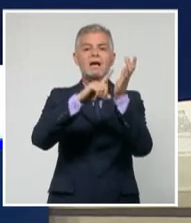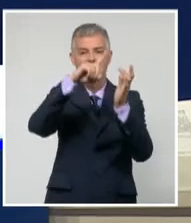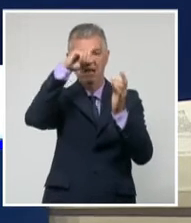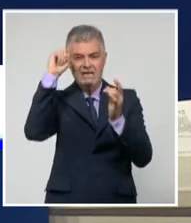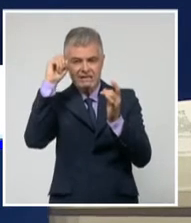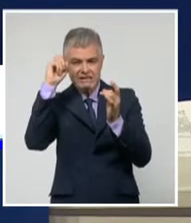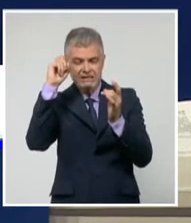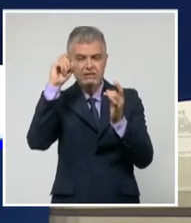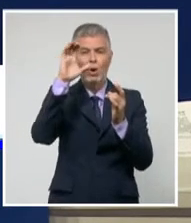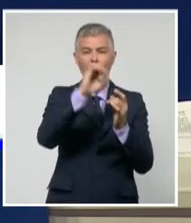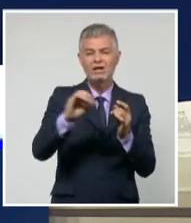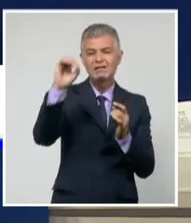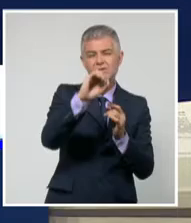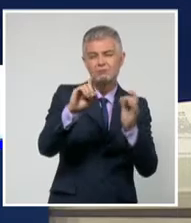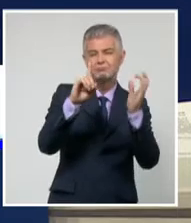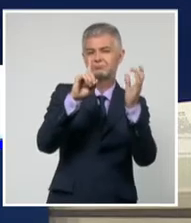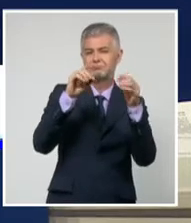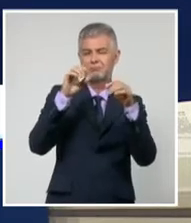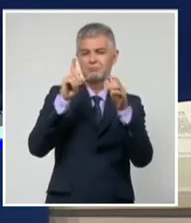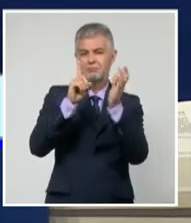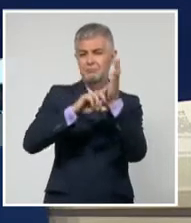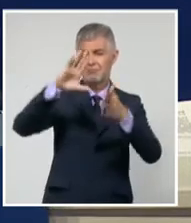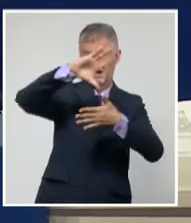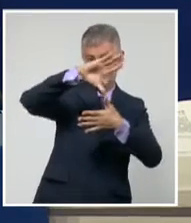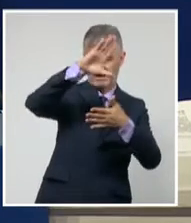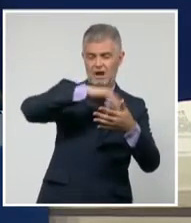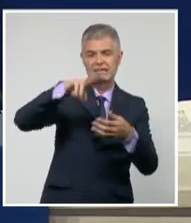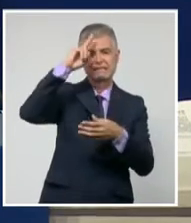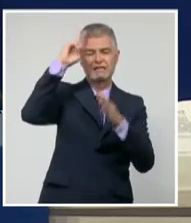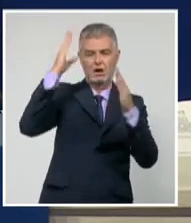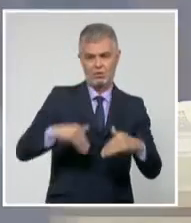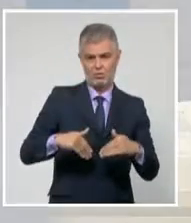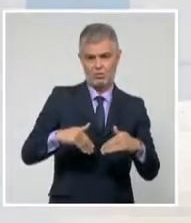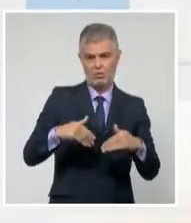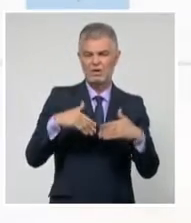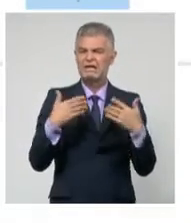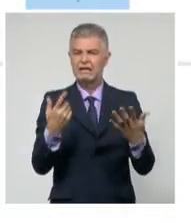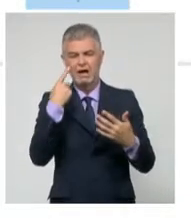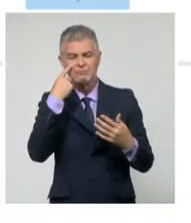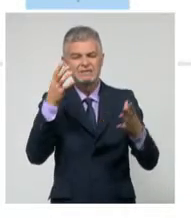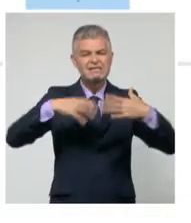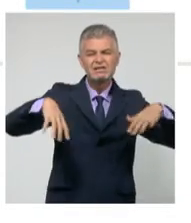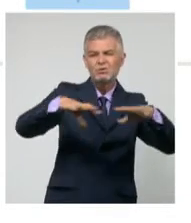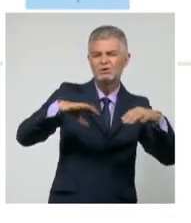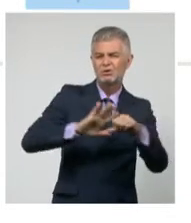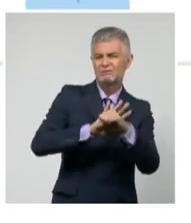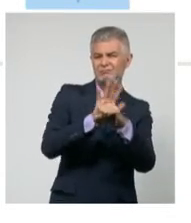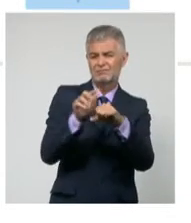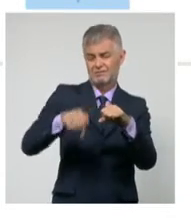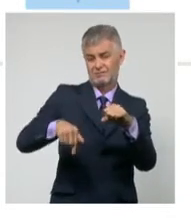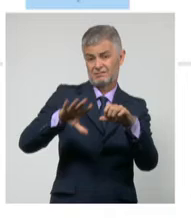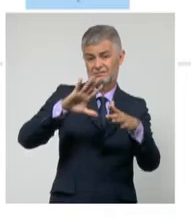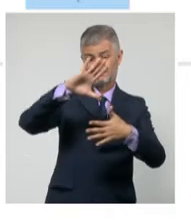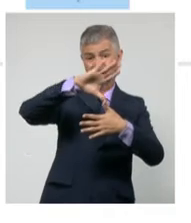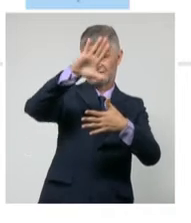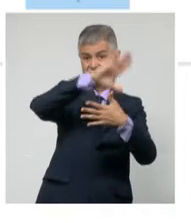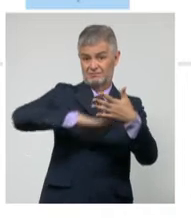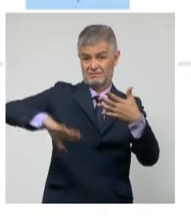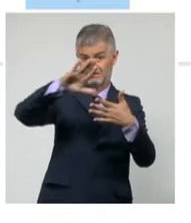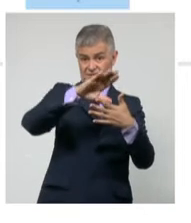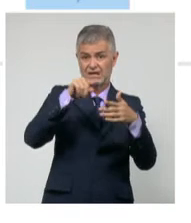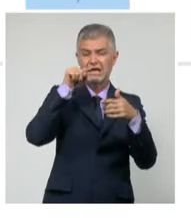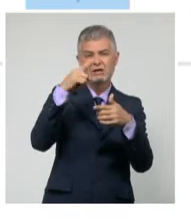la región como respuesta a la pandemia de la COVID-19. Esta es una gráfica que